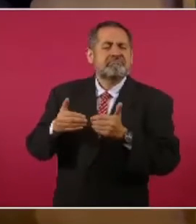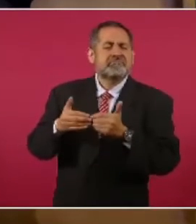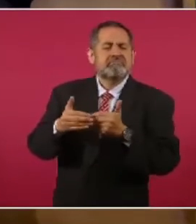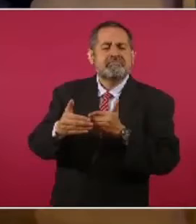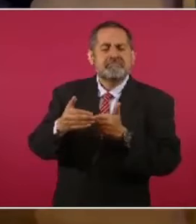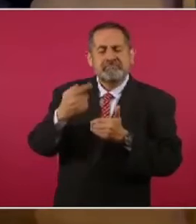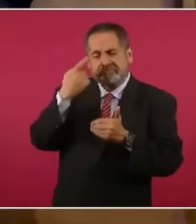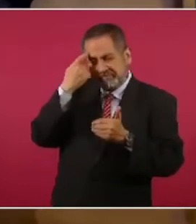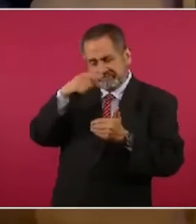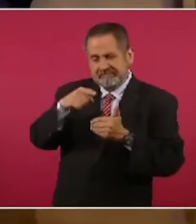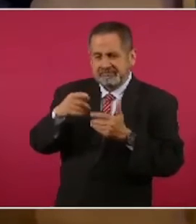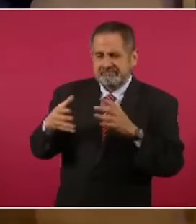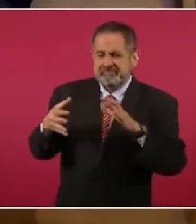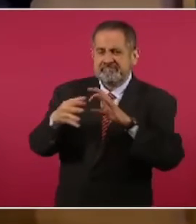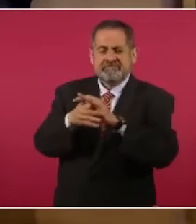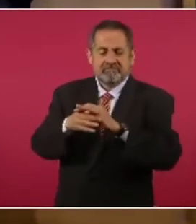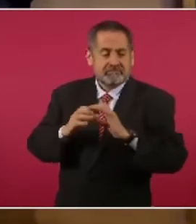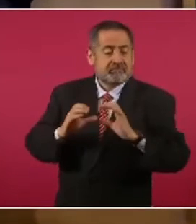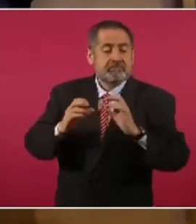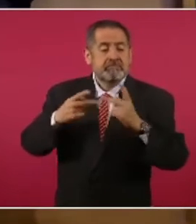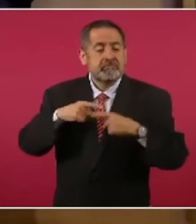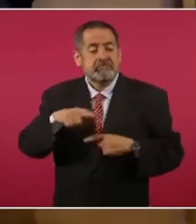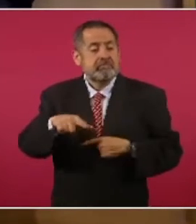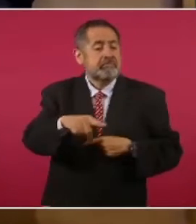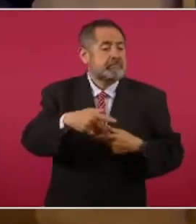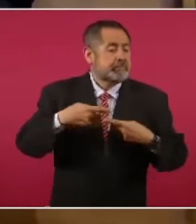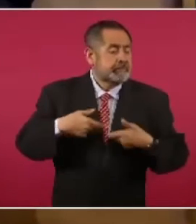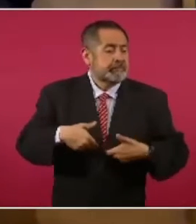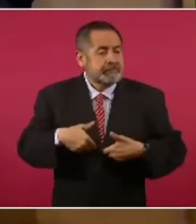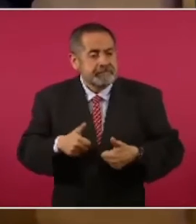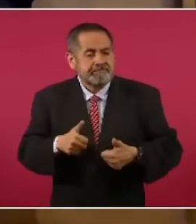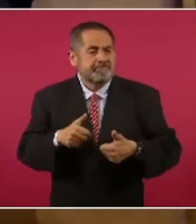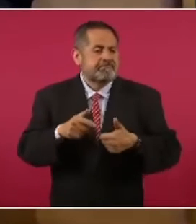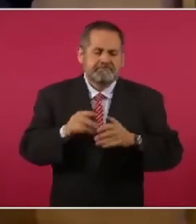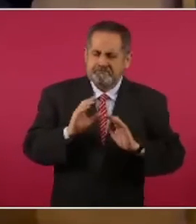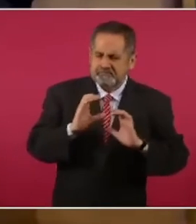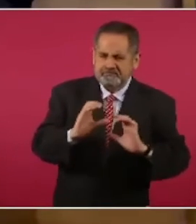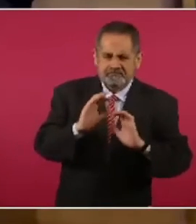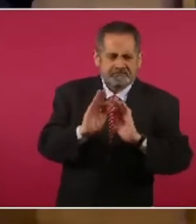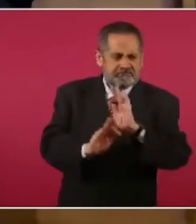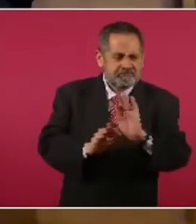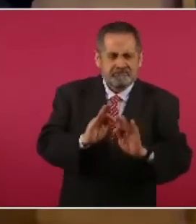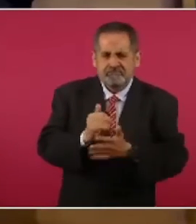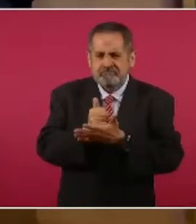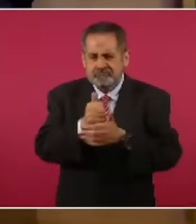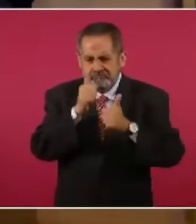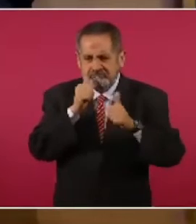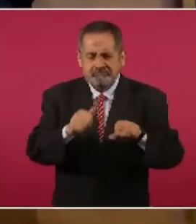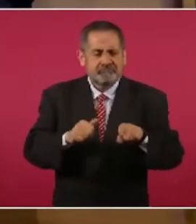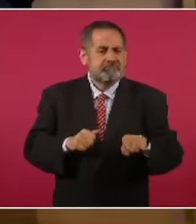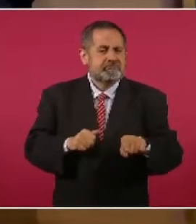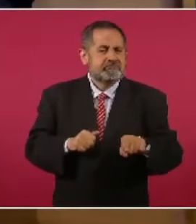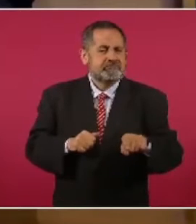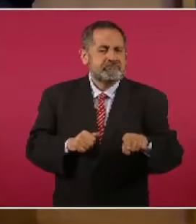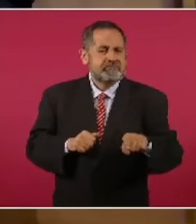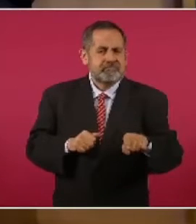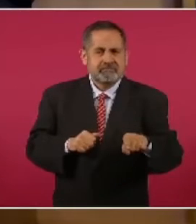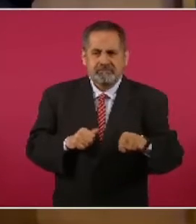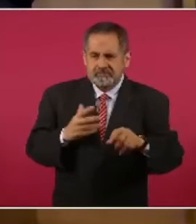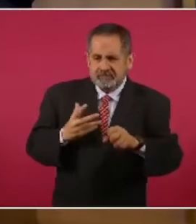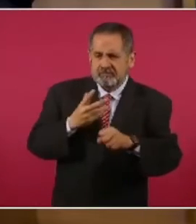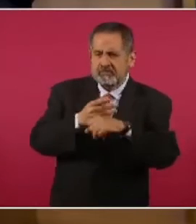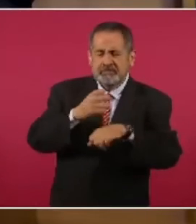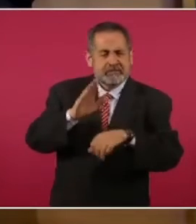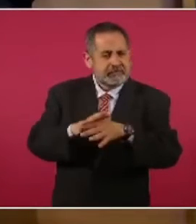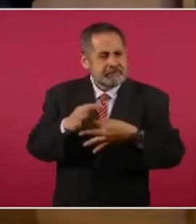del cuidar de las personas que pasan hambre e criar emprego de qualidade para o povo. y crear empleos